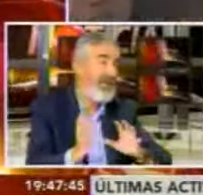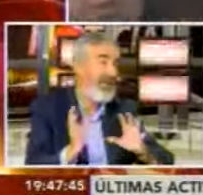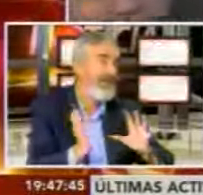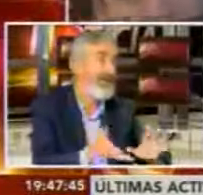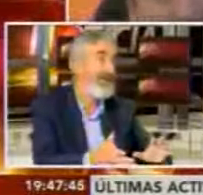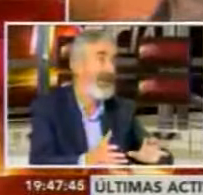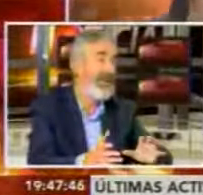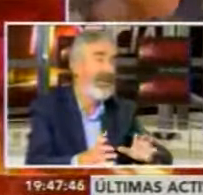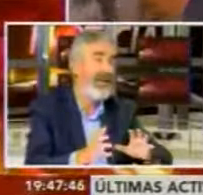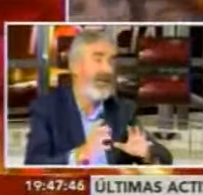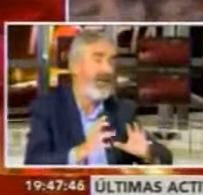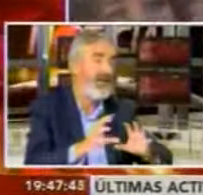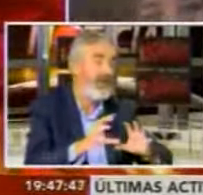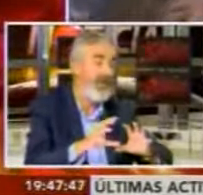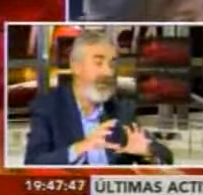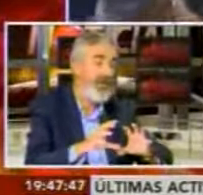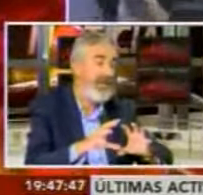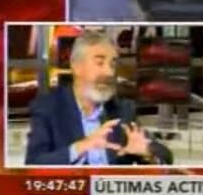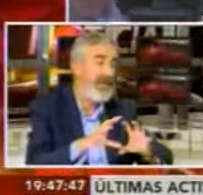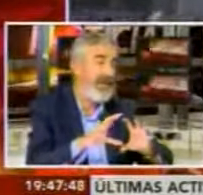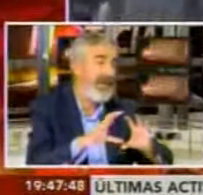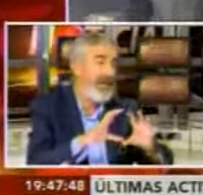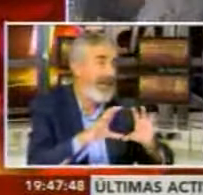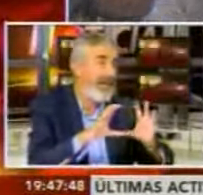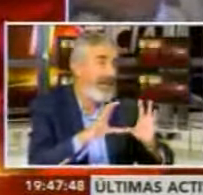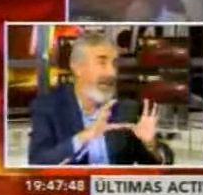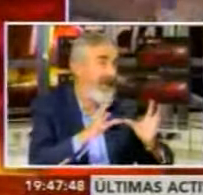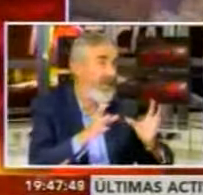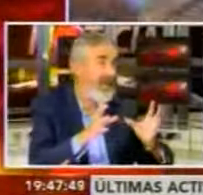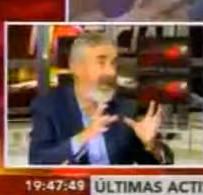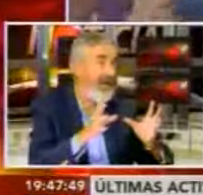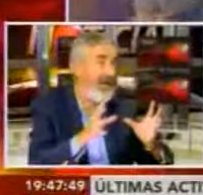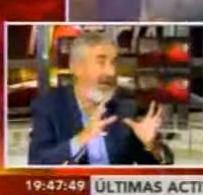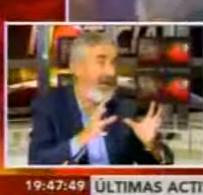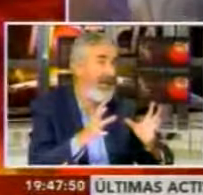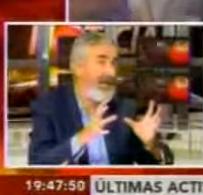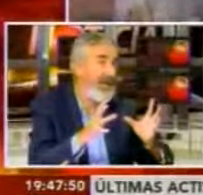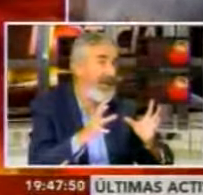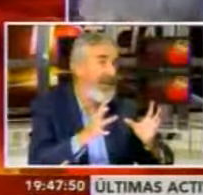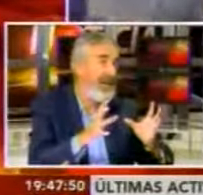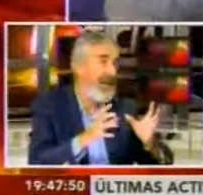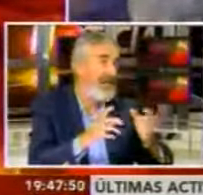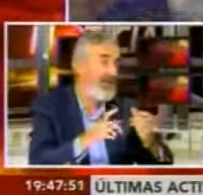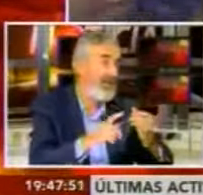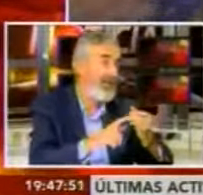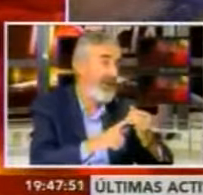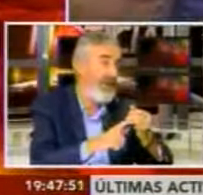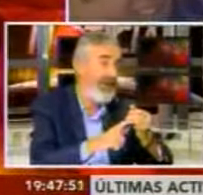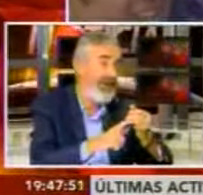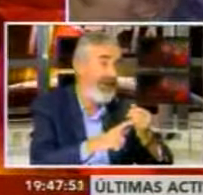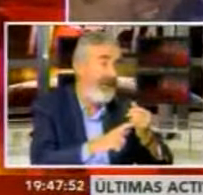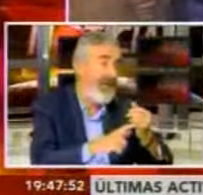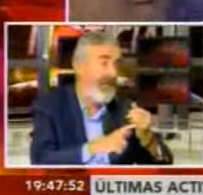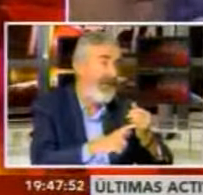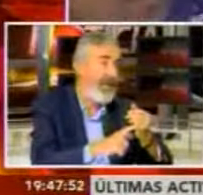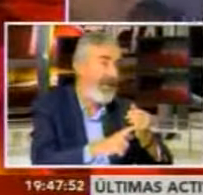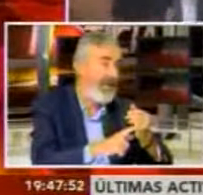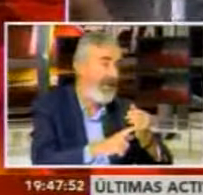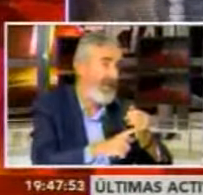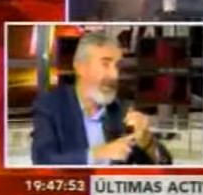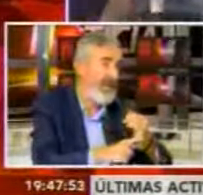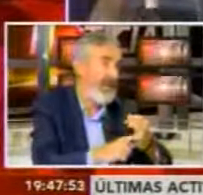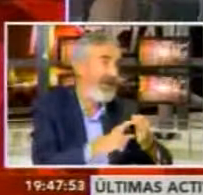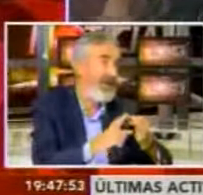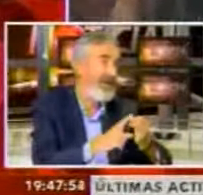integral, tiene que atacar esos problemas, el problema de la desigualdad, de la distribución del ingreso, de la precariedad en el mercado